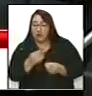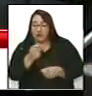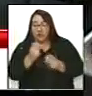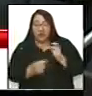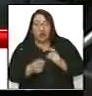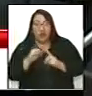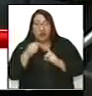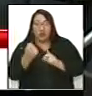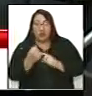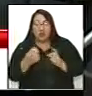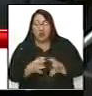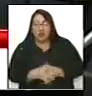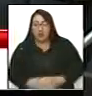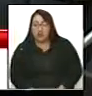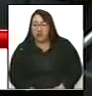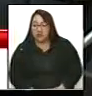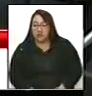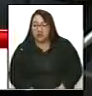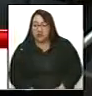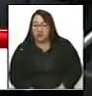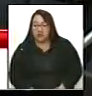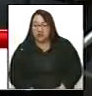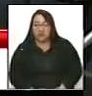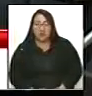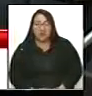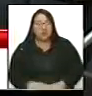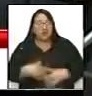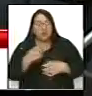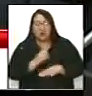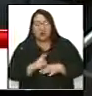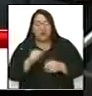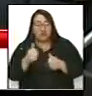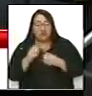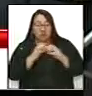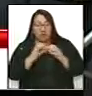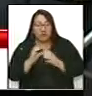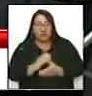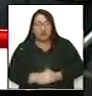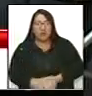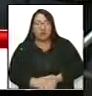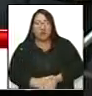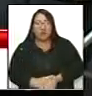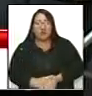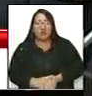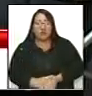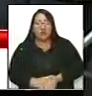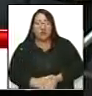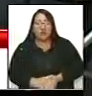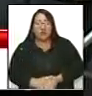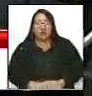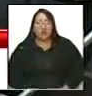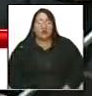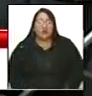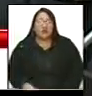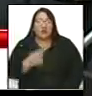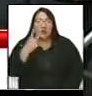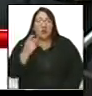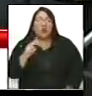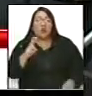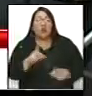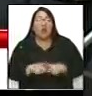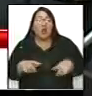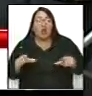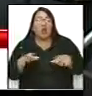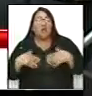personal social no puede ser desarrollado sin una buena comunicación. Ahí vemos un poco cómo estas dos áreas pueden